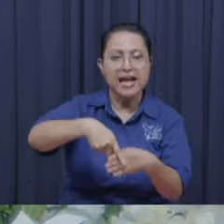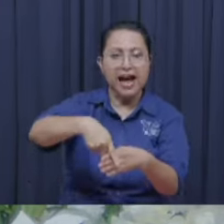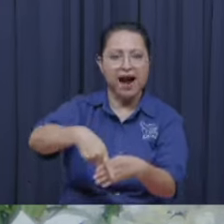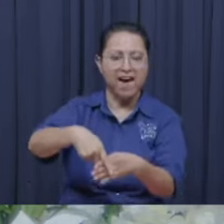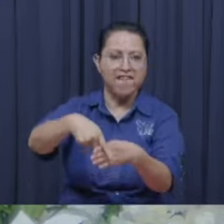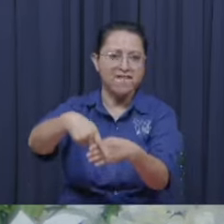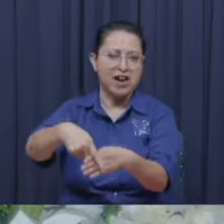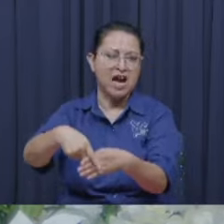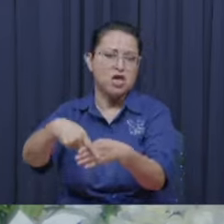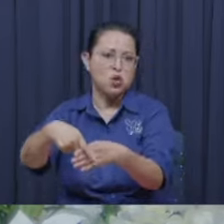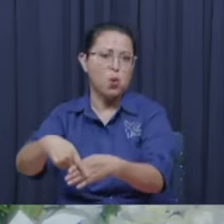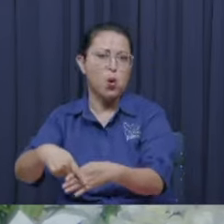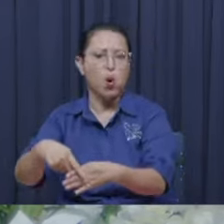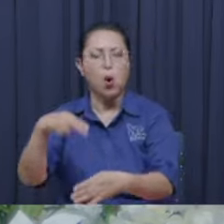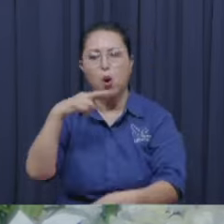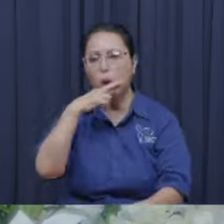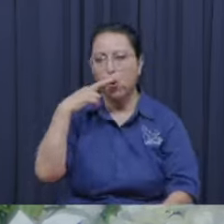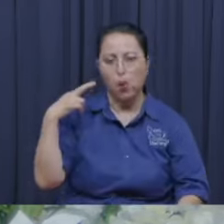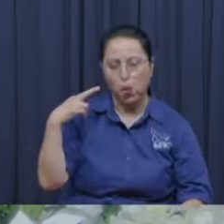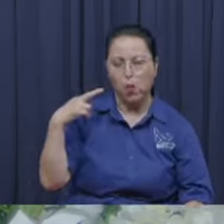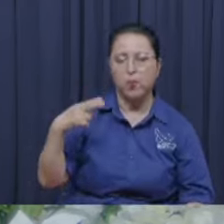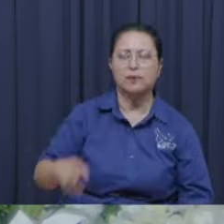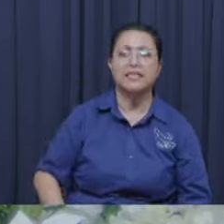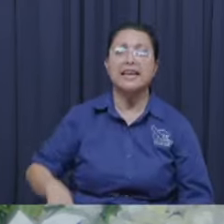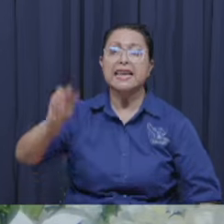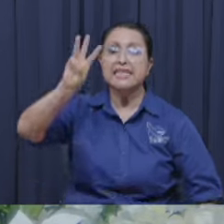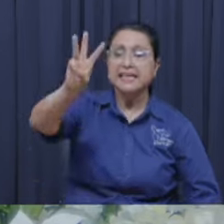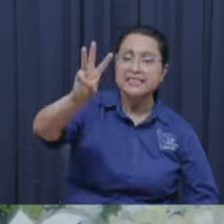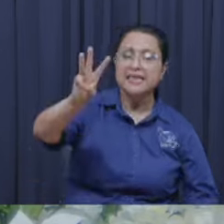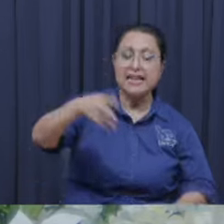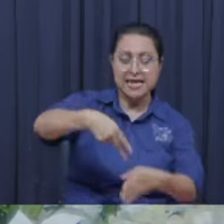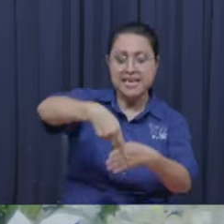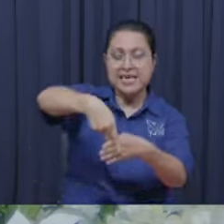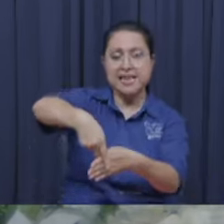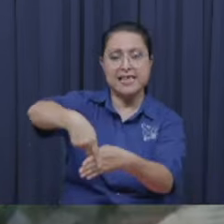El que estamos viendo. ¿Cuál era el tercero?